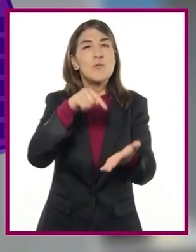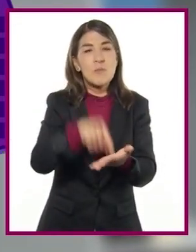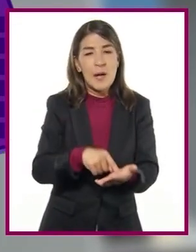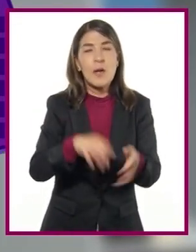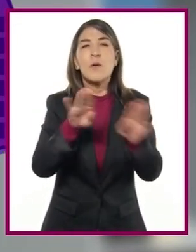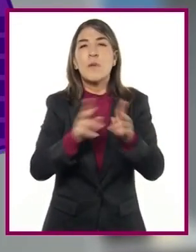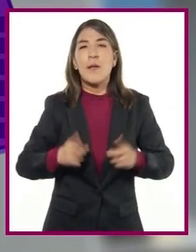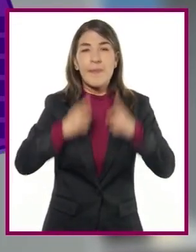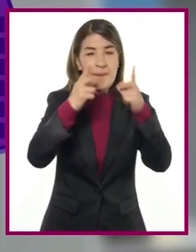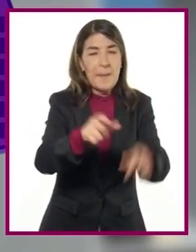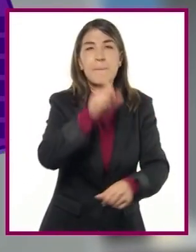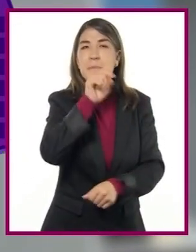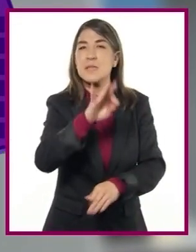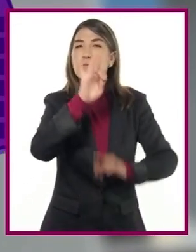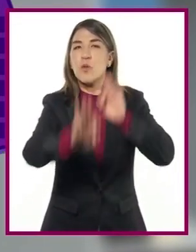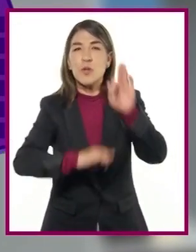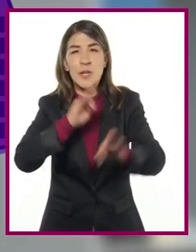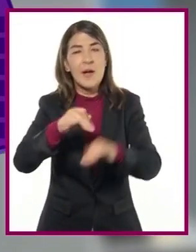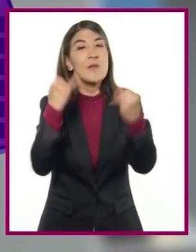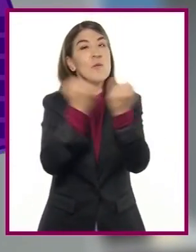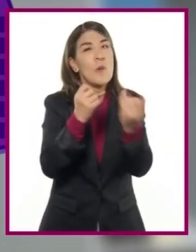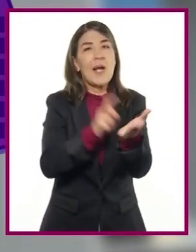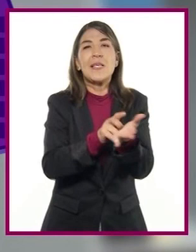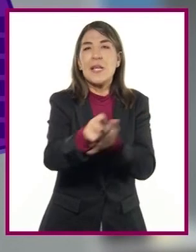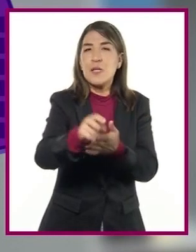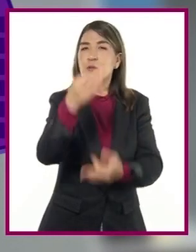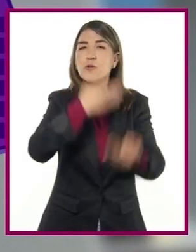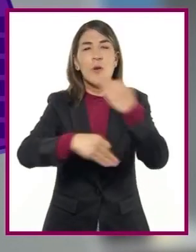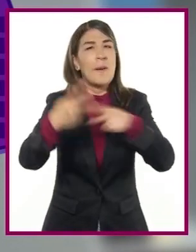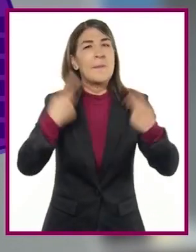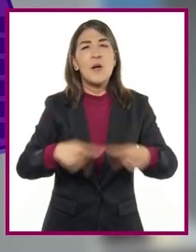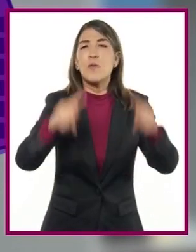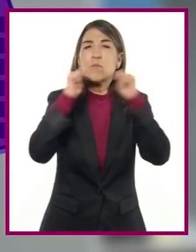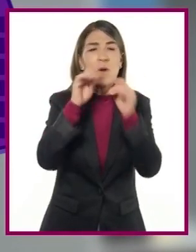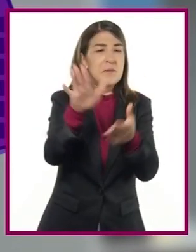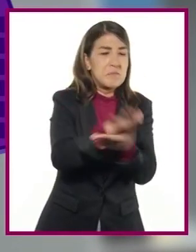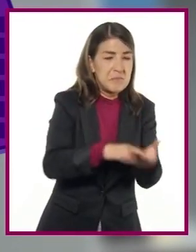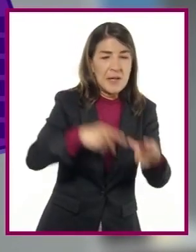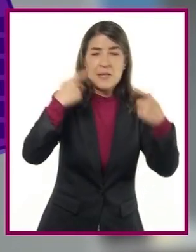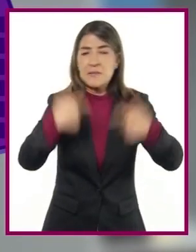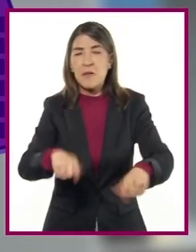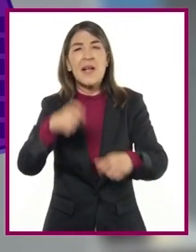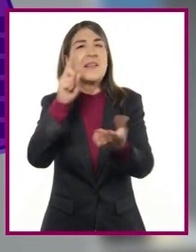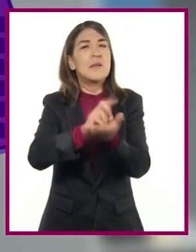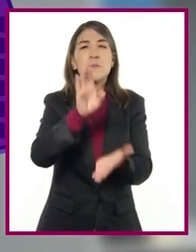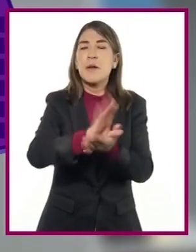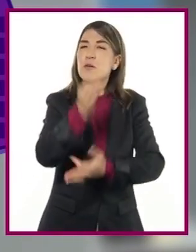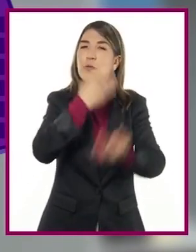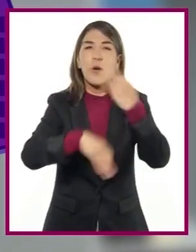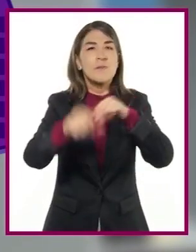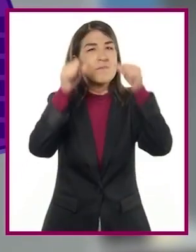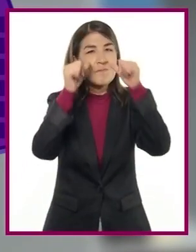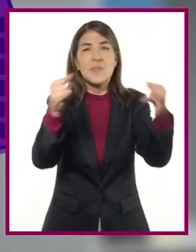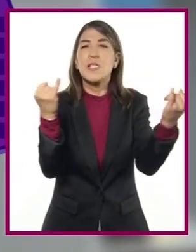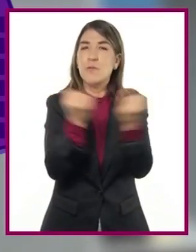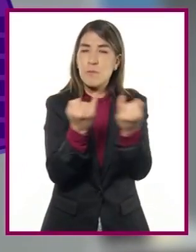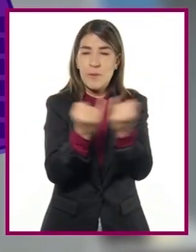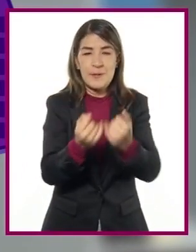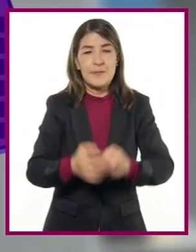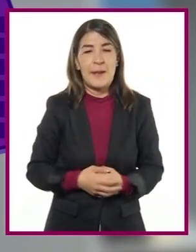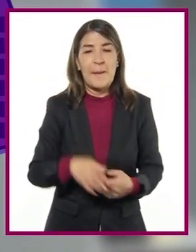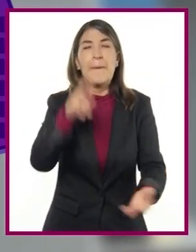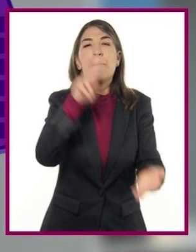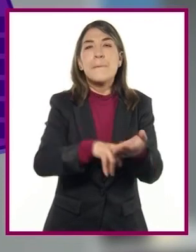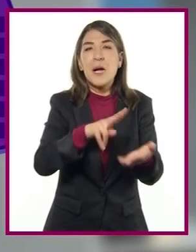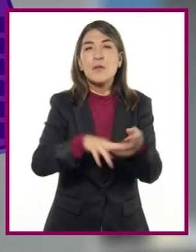mismo trato y derechos a todas las personas sin distinción. 2. Hacer valer la equidad y la